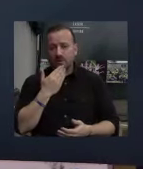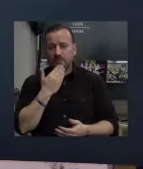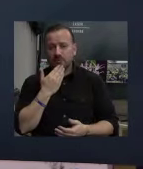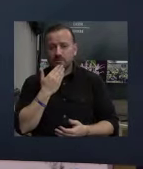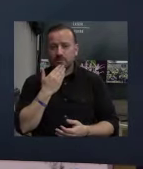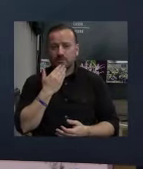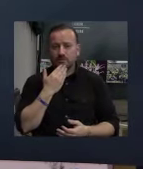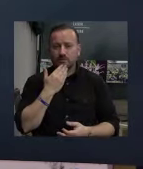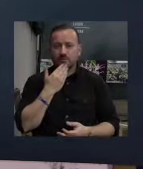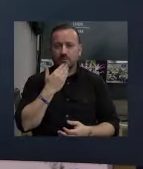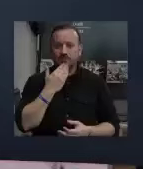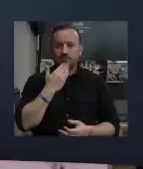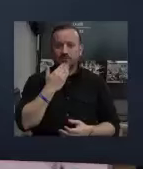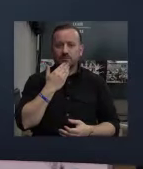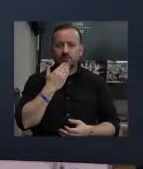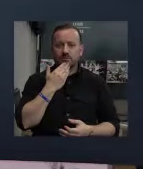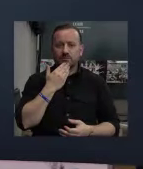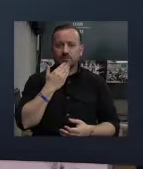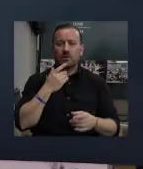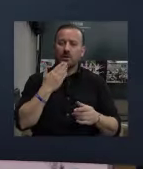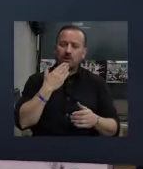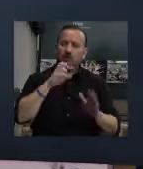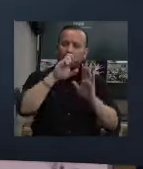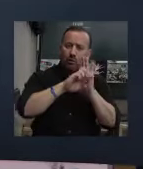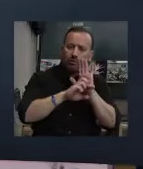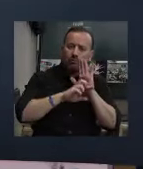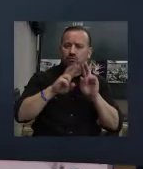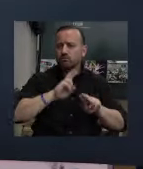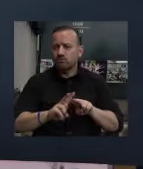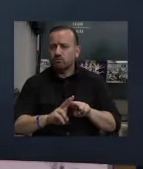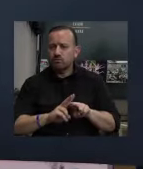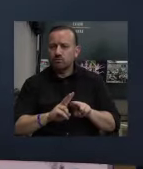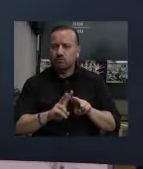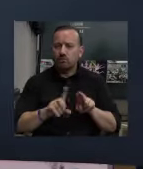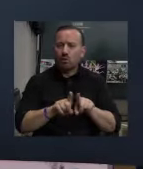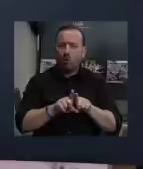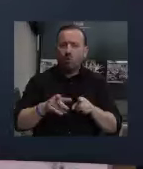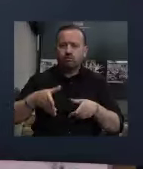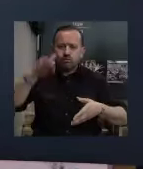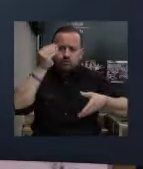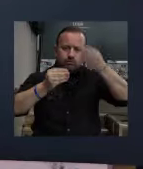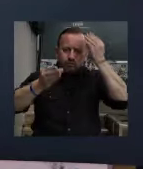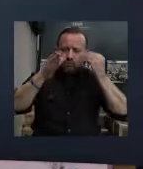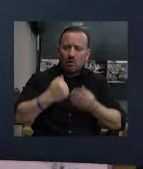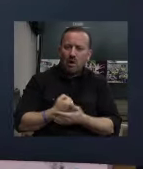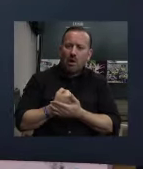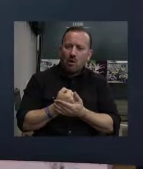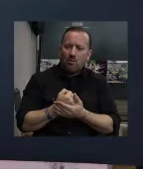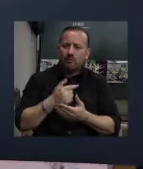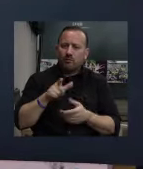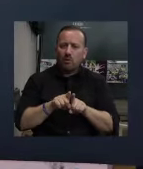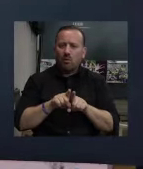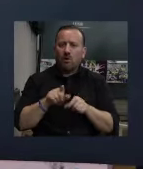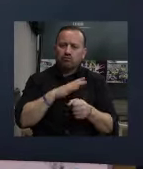eh los proyectos que desarrollamos se como les mencionaba se nutren de de la colaboración con actores del del